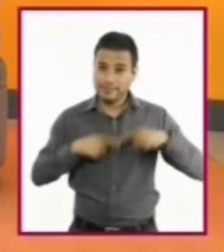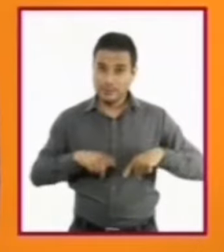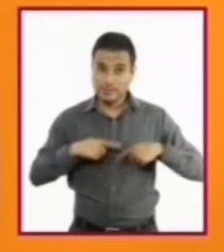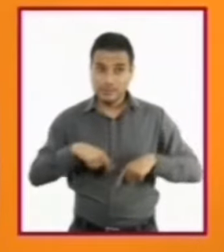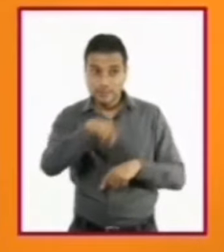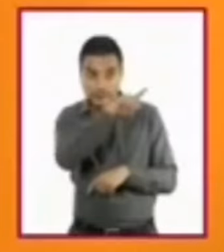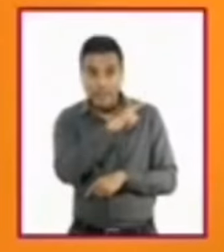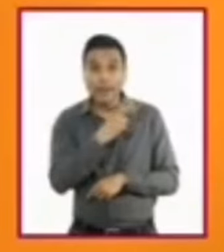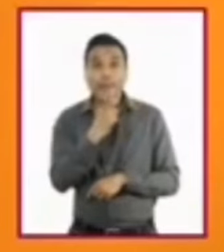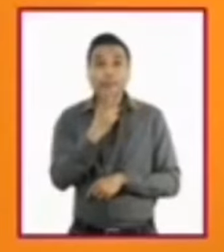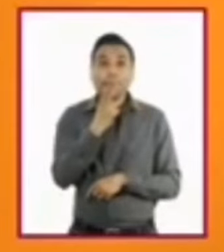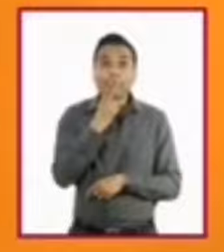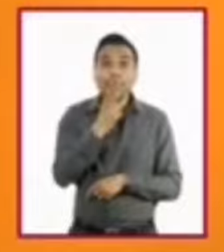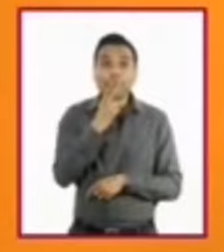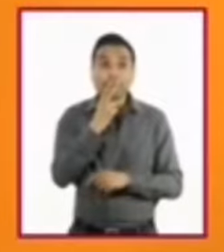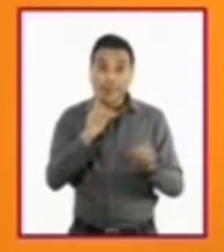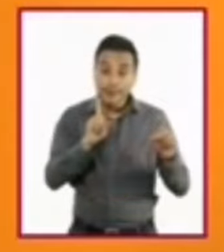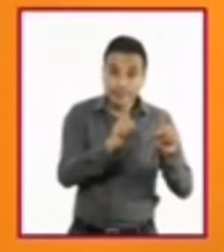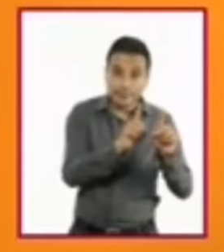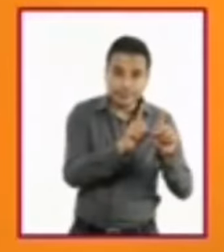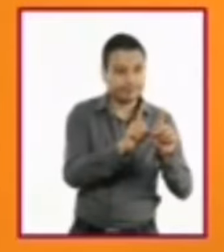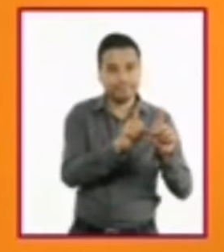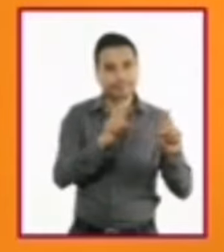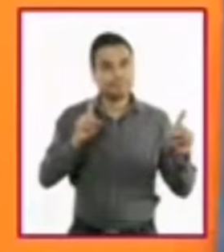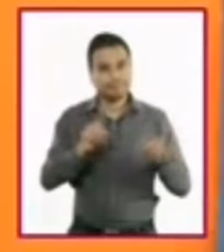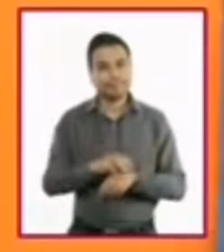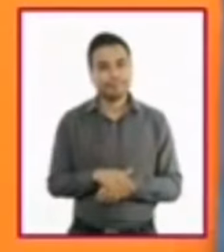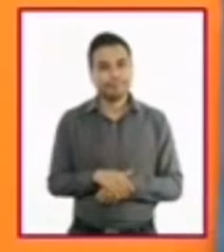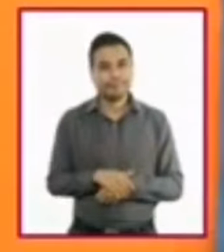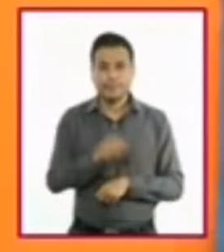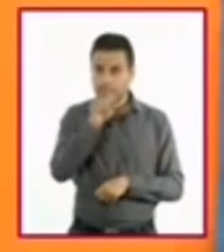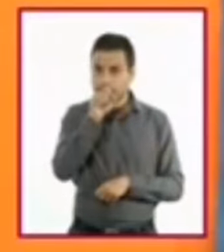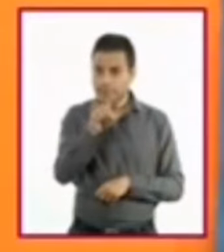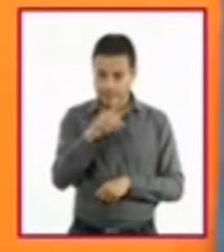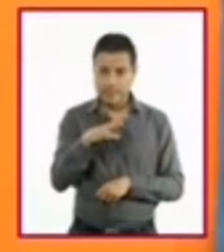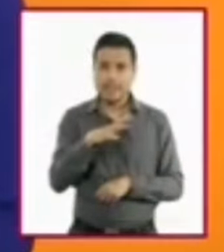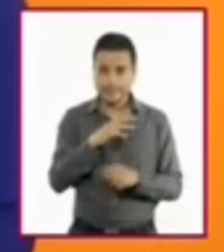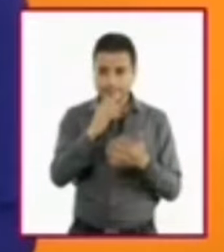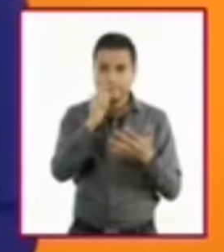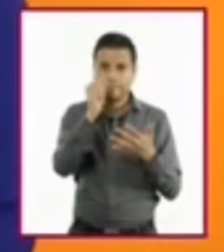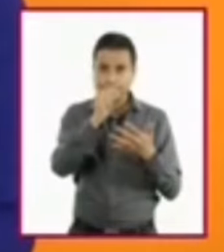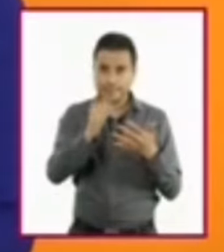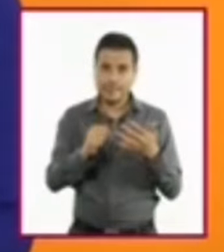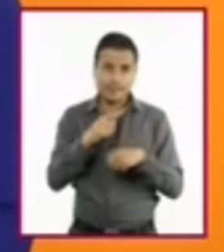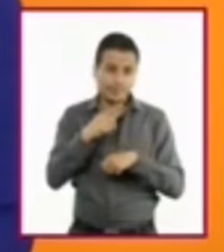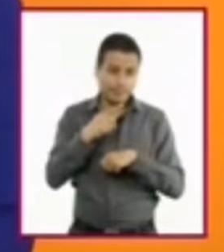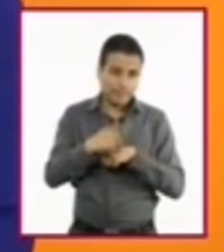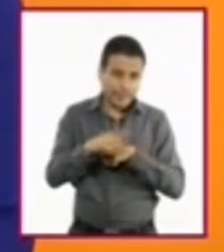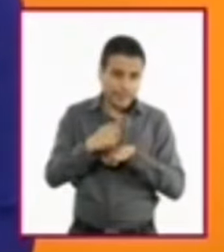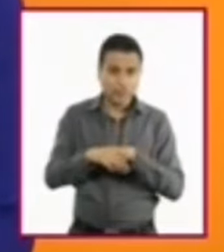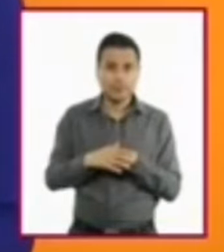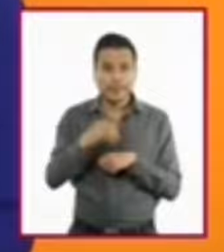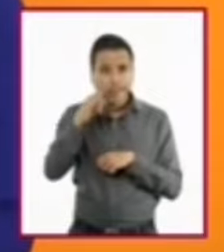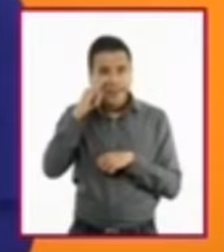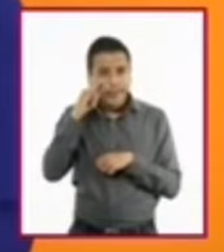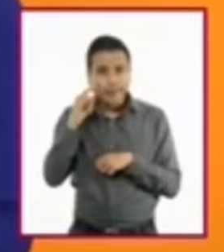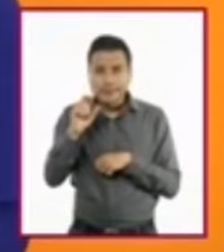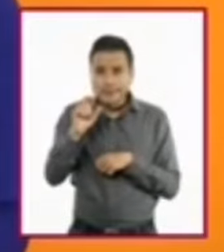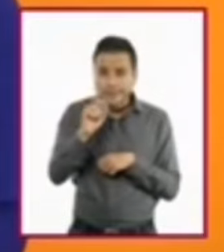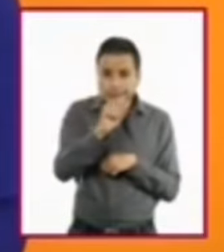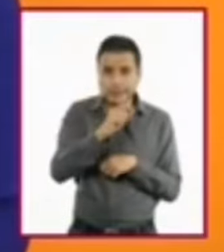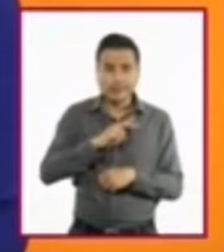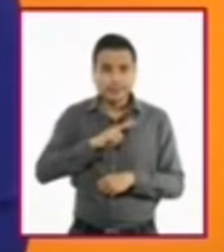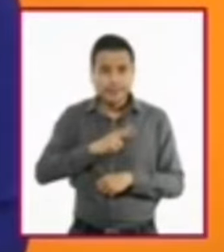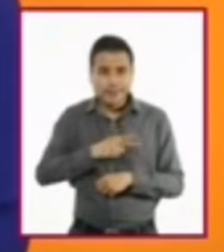tabaco. También existen otros factores de riesgo, como infecciones bacterianas y virales.